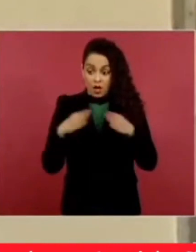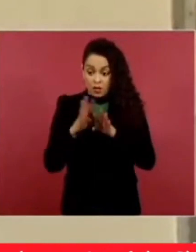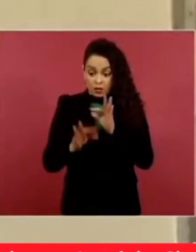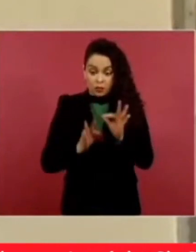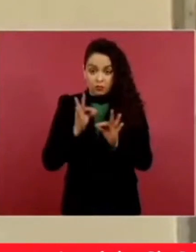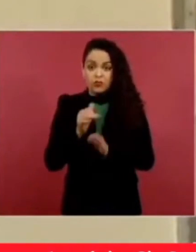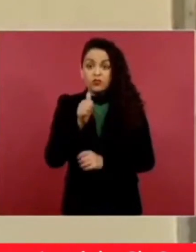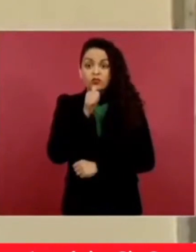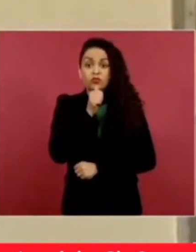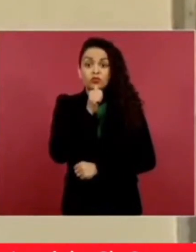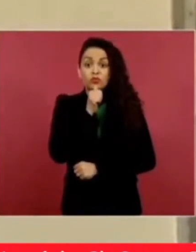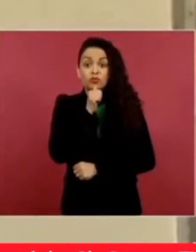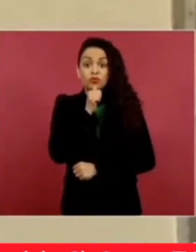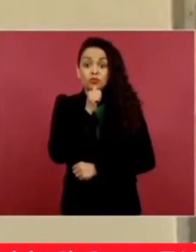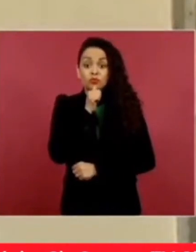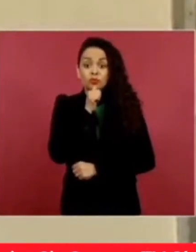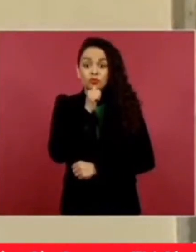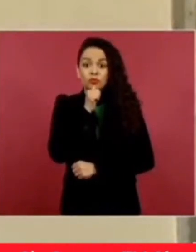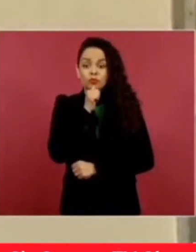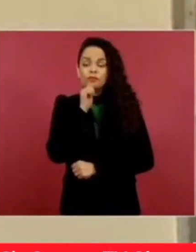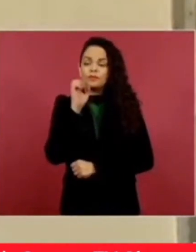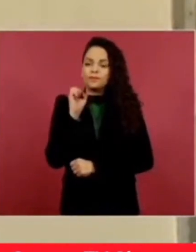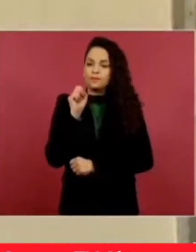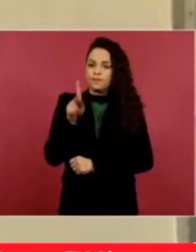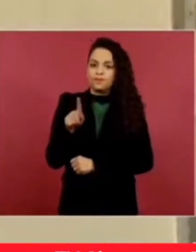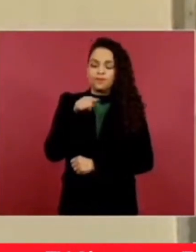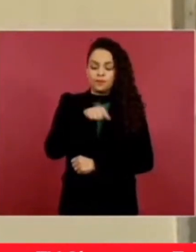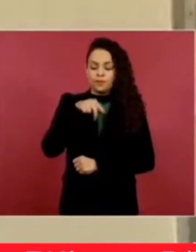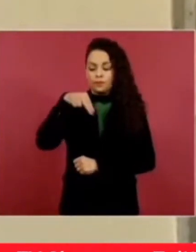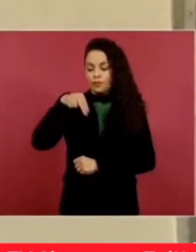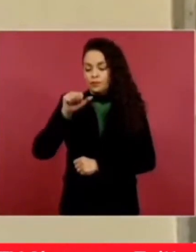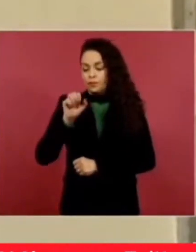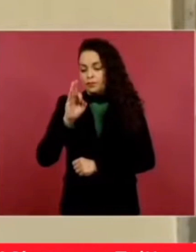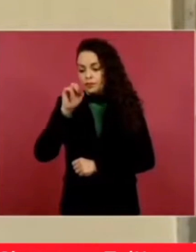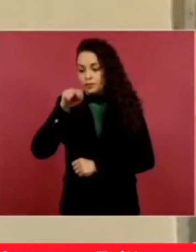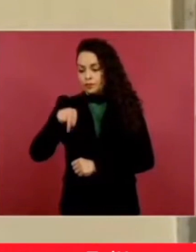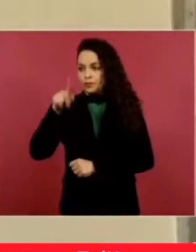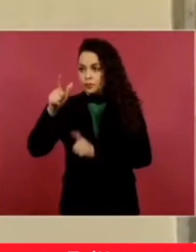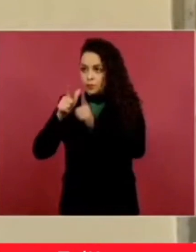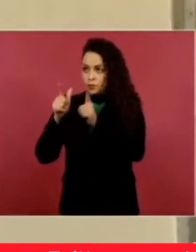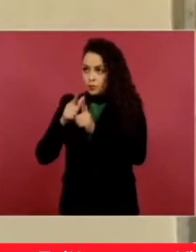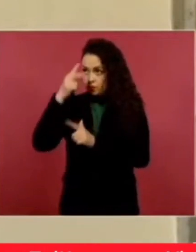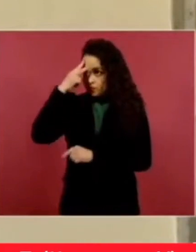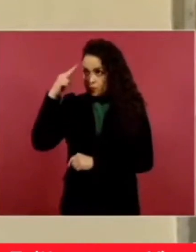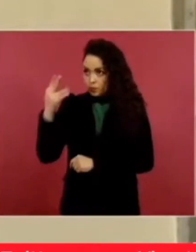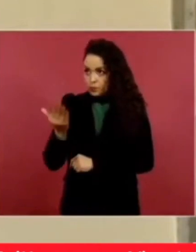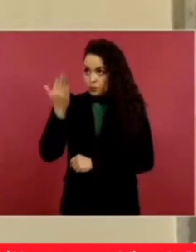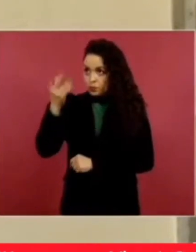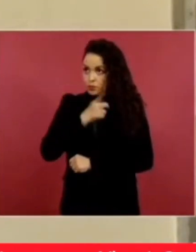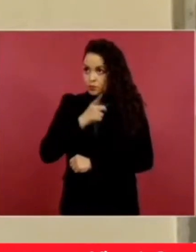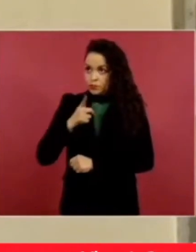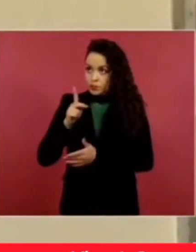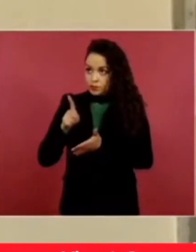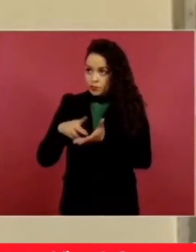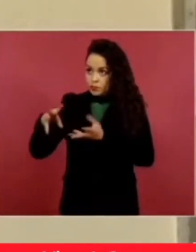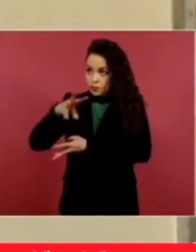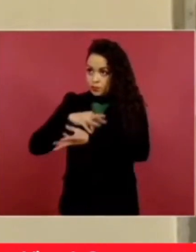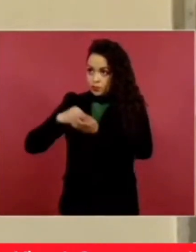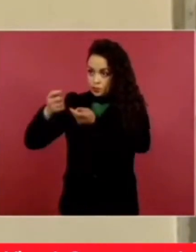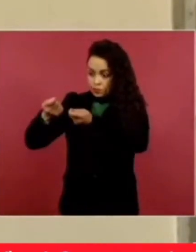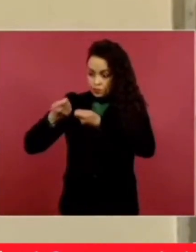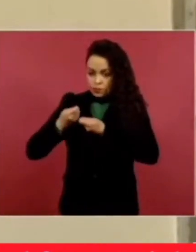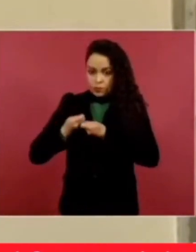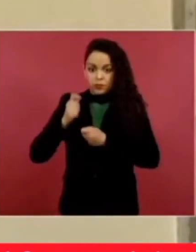fideicomiso. Entonces NAFIN solicita a Grupo México que reintegre el patrimonio. ¿Cuál era el patrimonio? Pues los